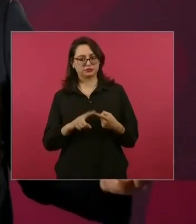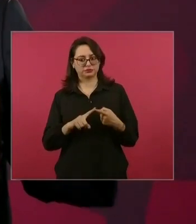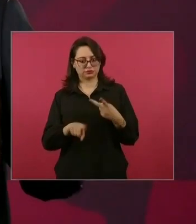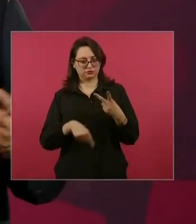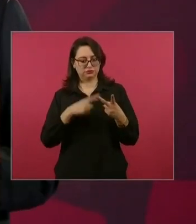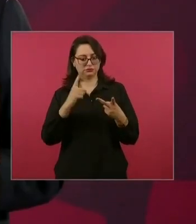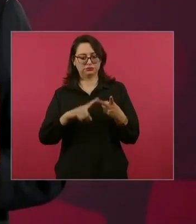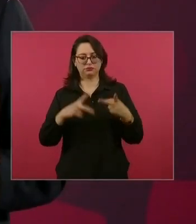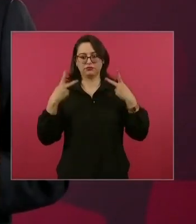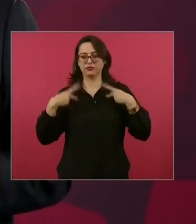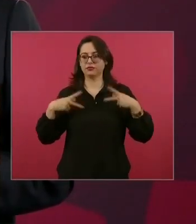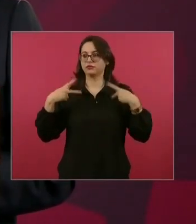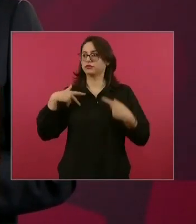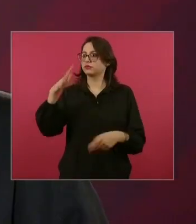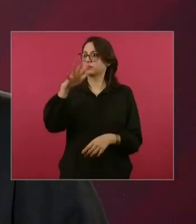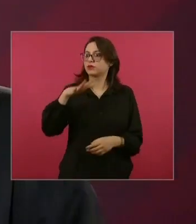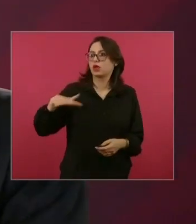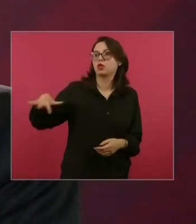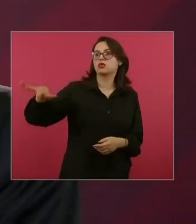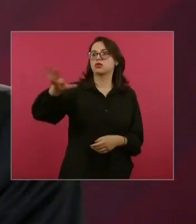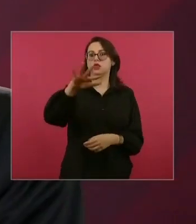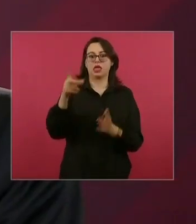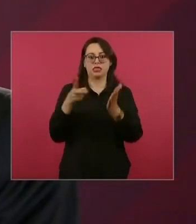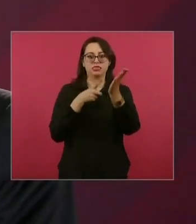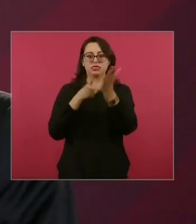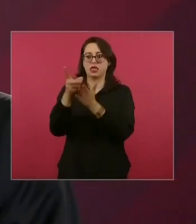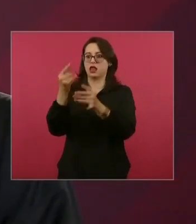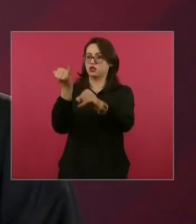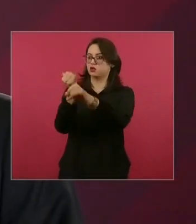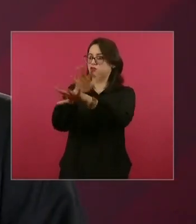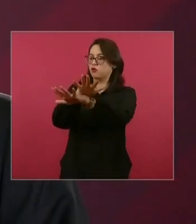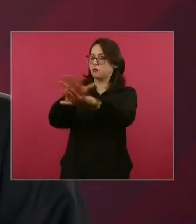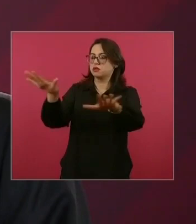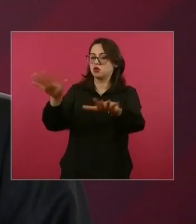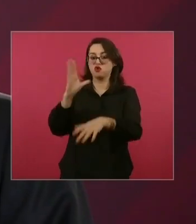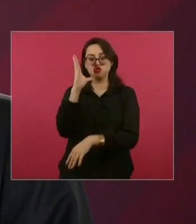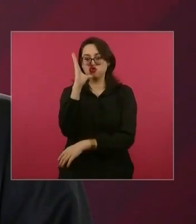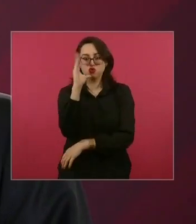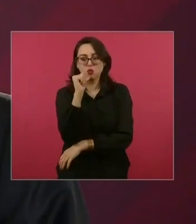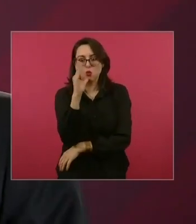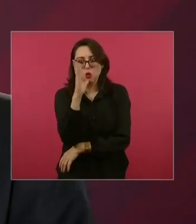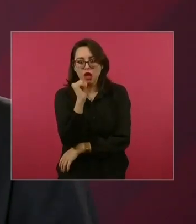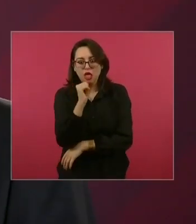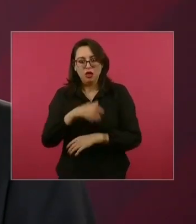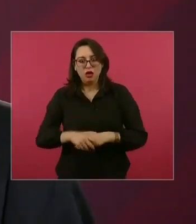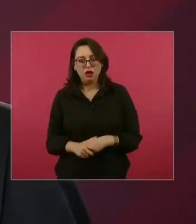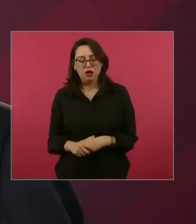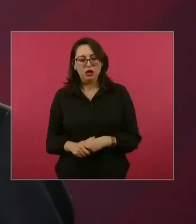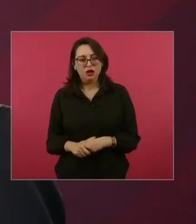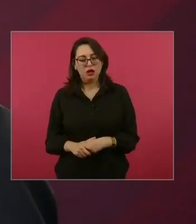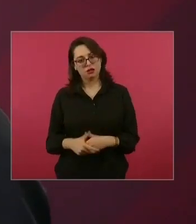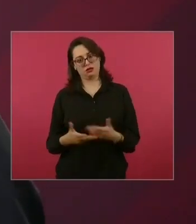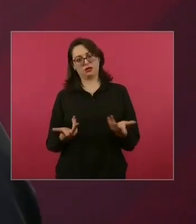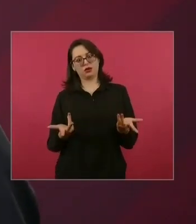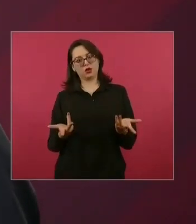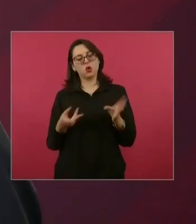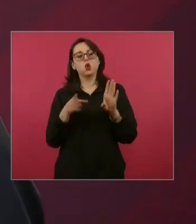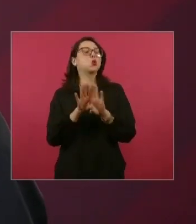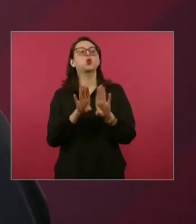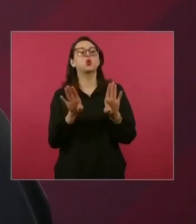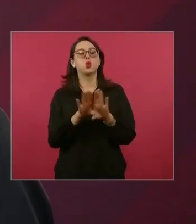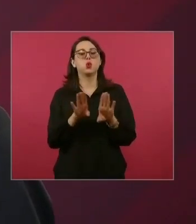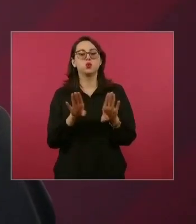informarle al pueblo de que hay un grupo que está